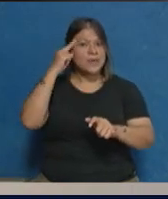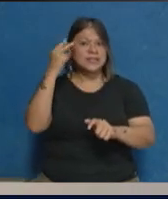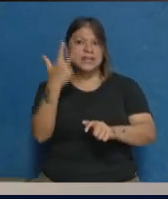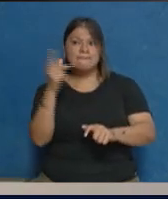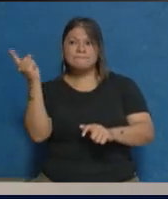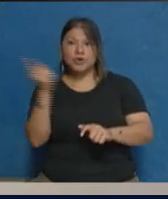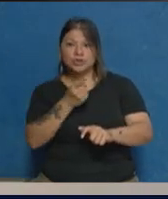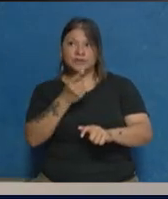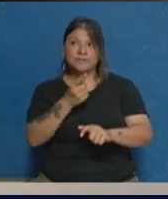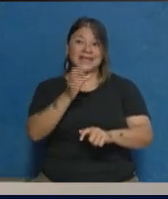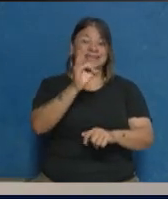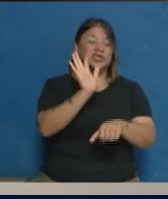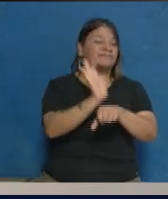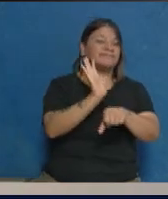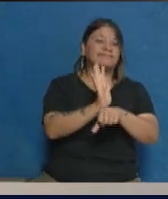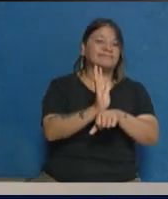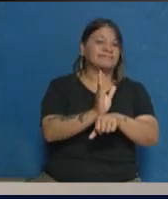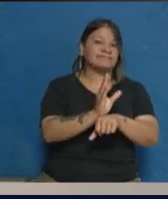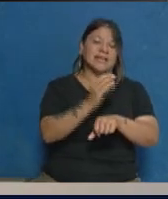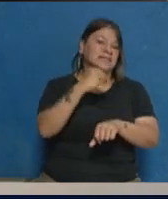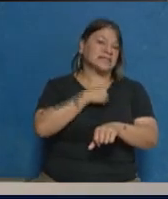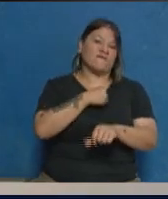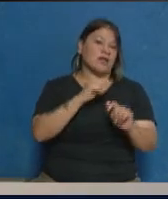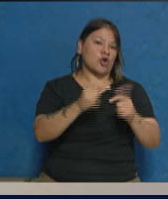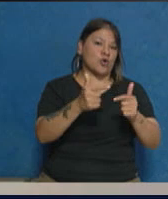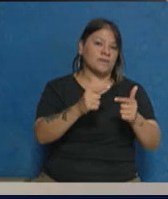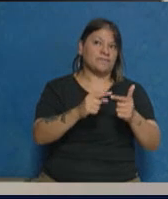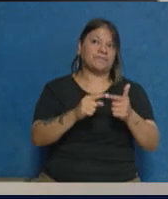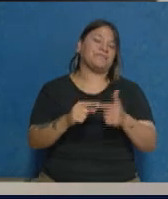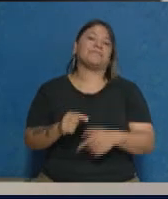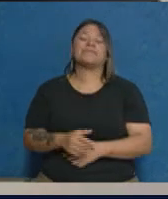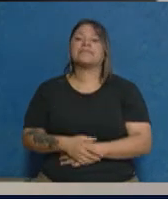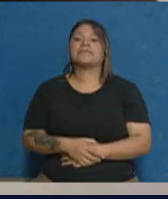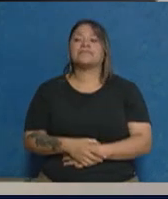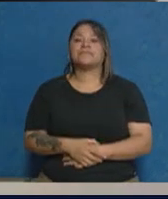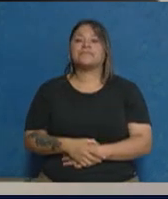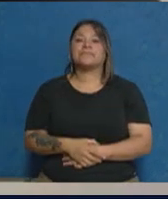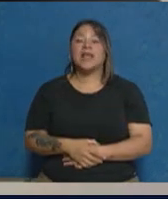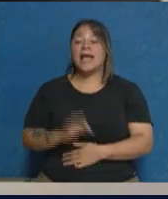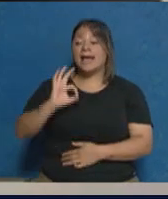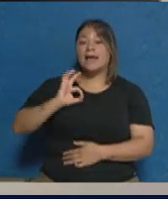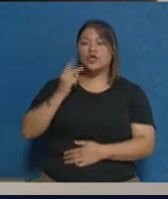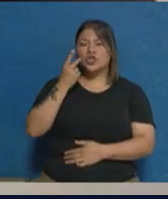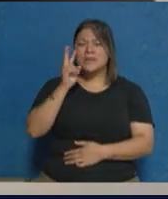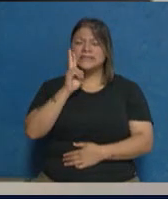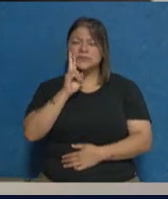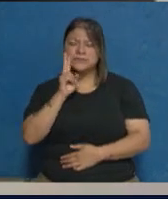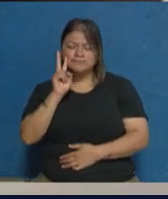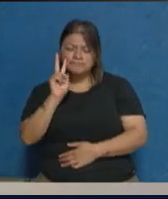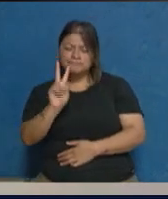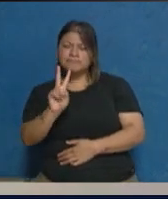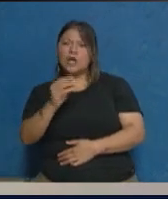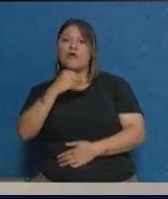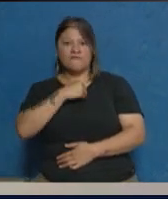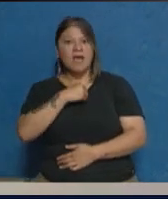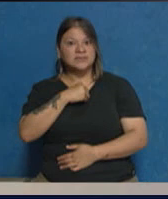Recordemos que 0 implica confianza nula y 100 una confianza plena. Entonces, en 2019 lo que veíamos es que la confianza